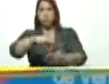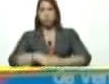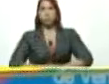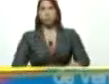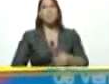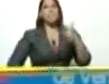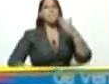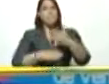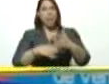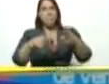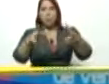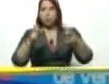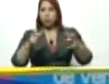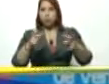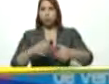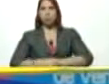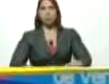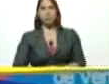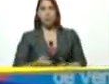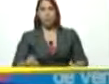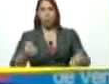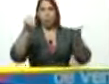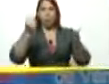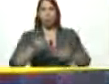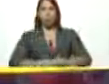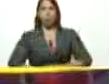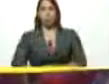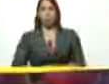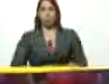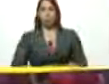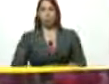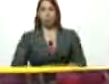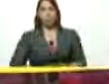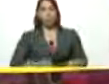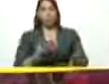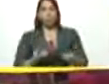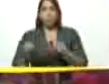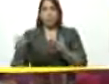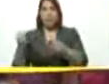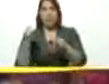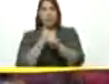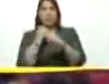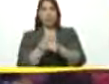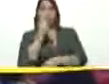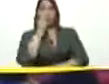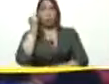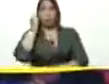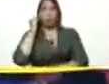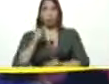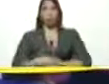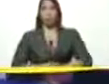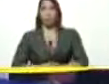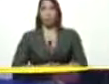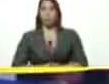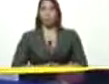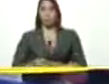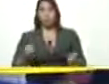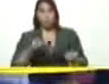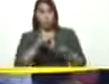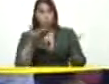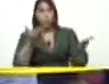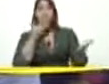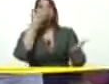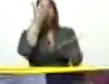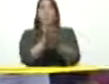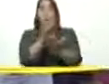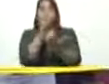vamos a salarizar los bonos que entregamos a la clase obrera. Y ustedes